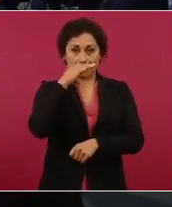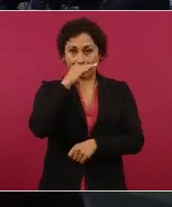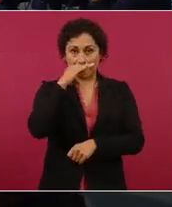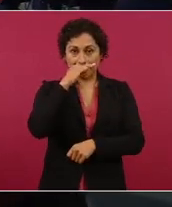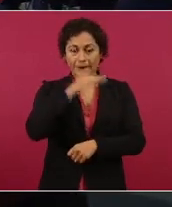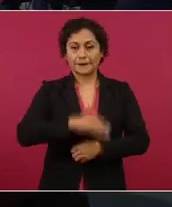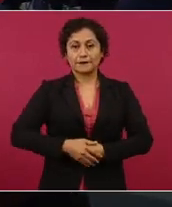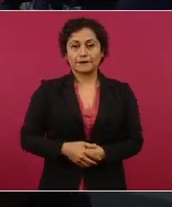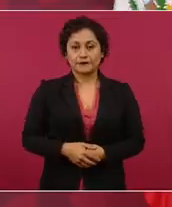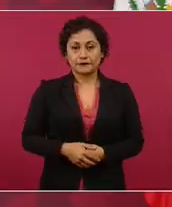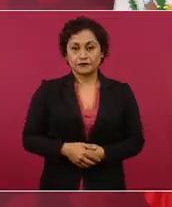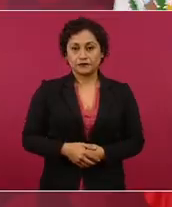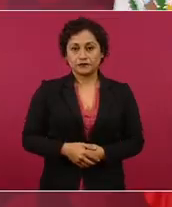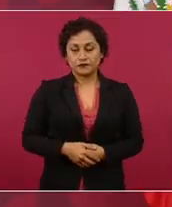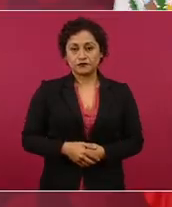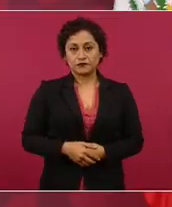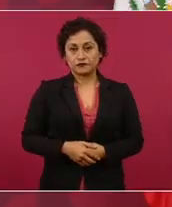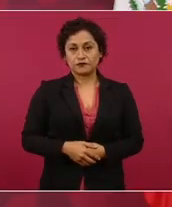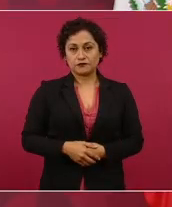Ya